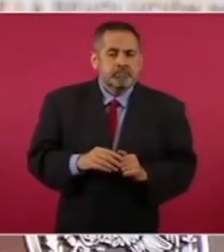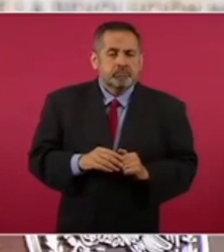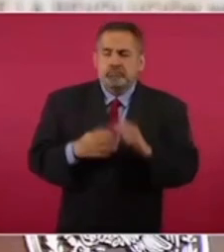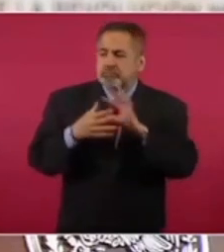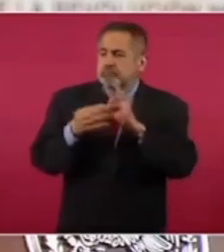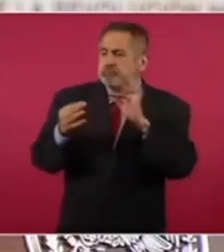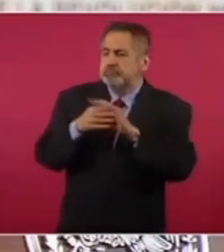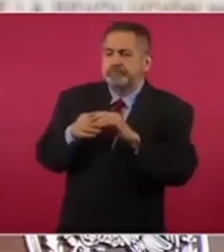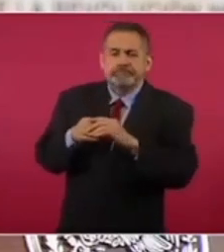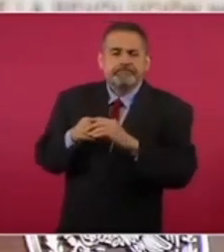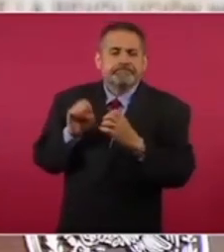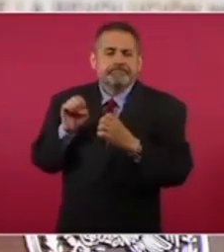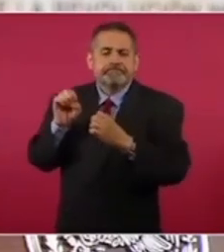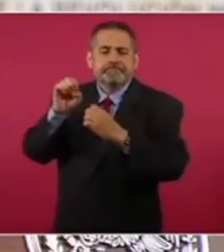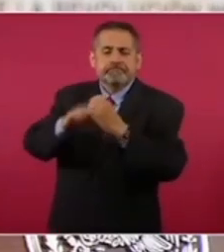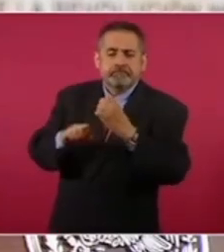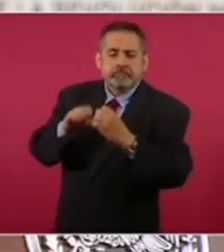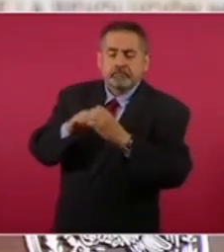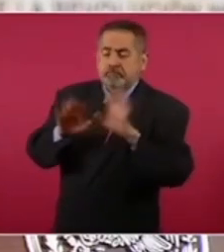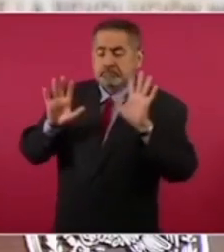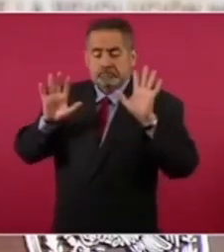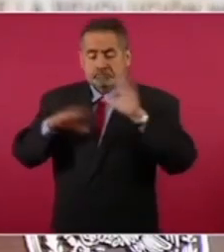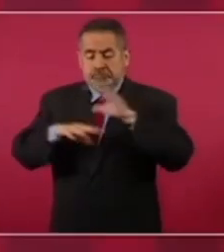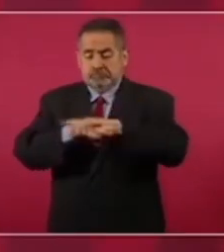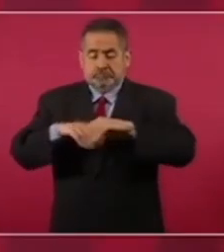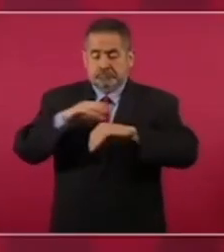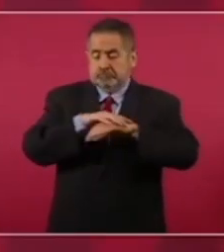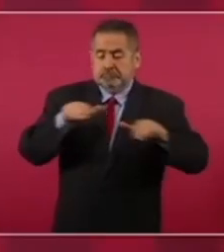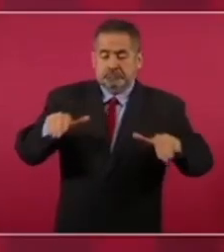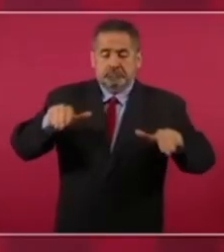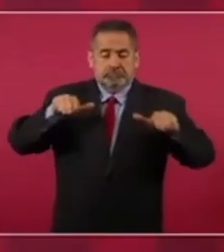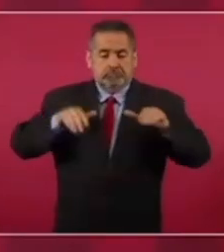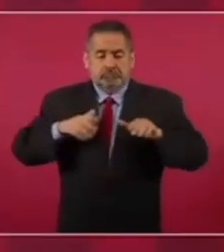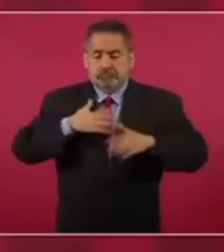engañando de que eran independientes,